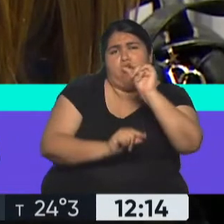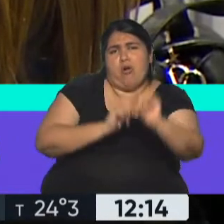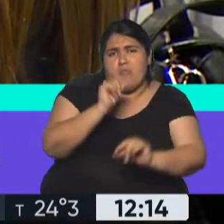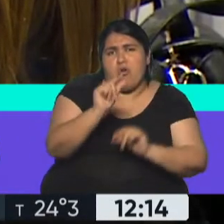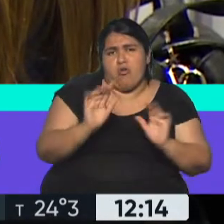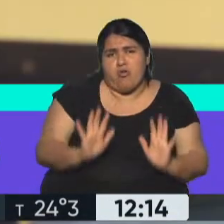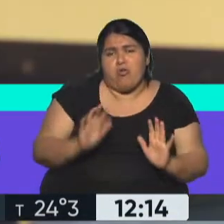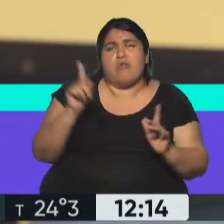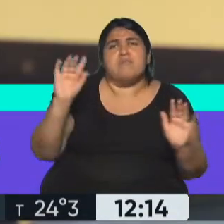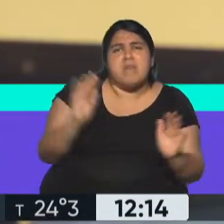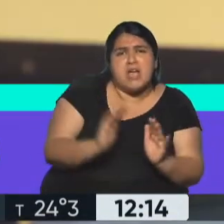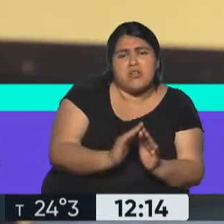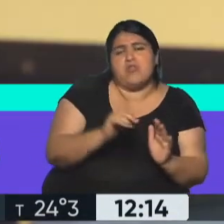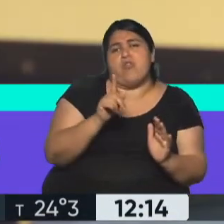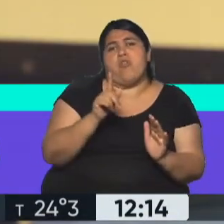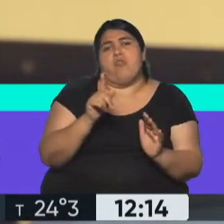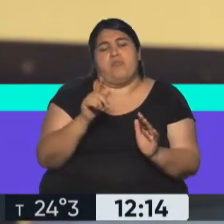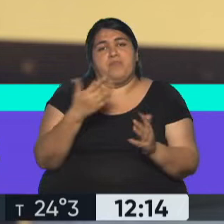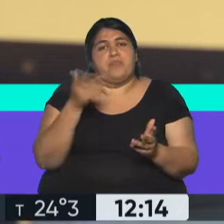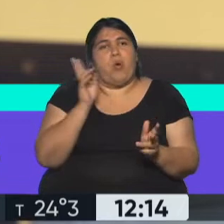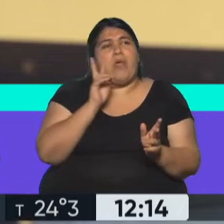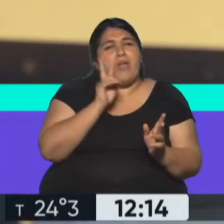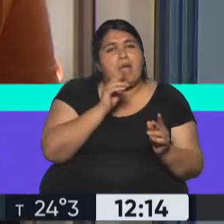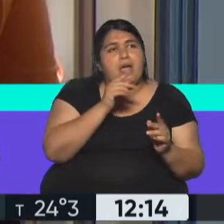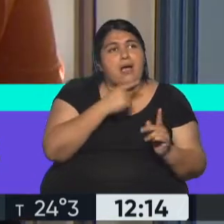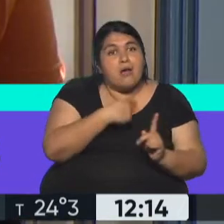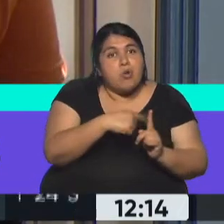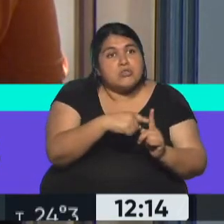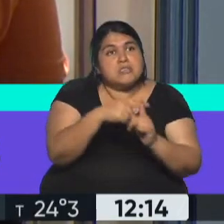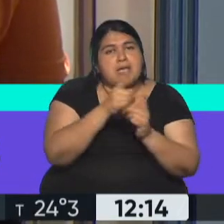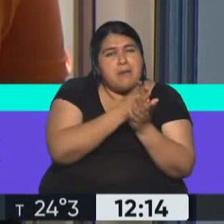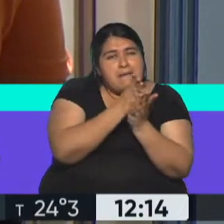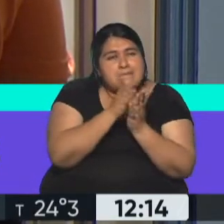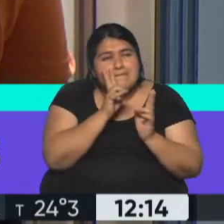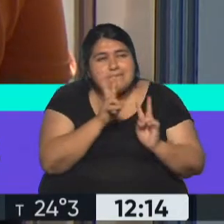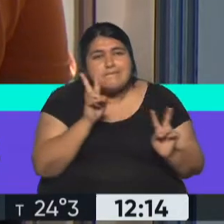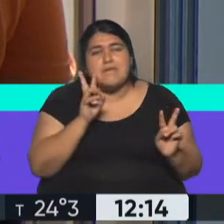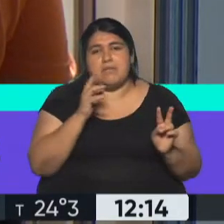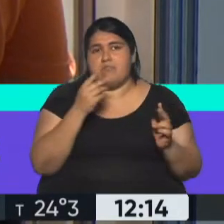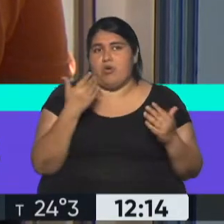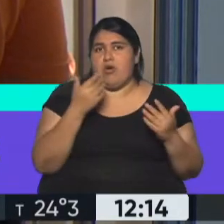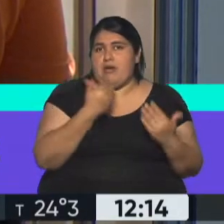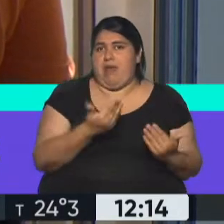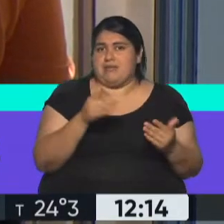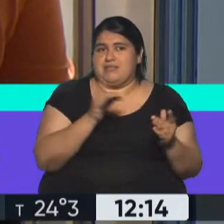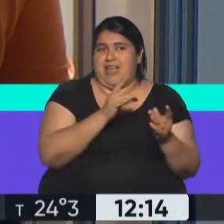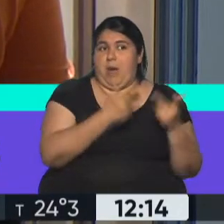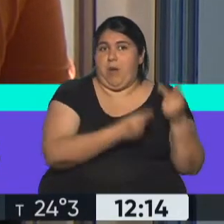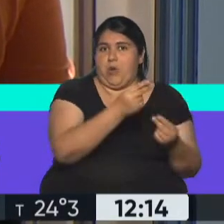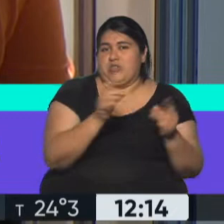esos dos factores uno puede observar las causas de este descenso de casos. En este